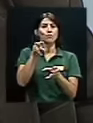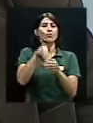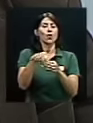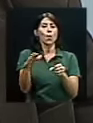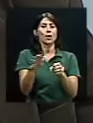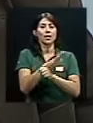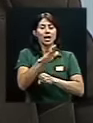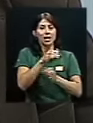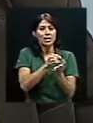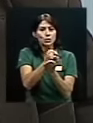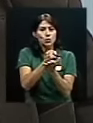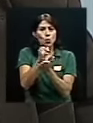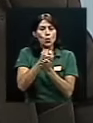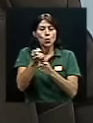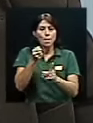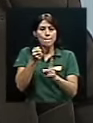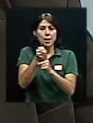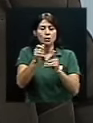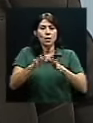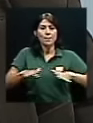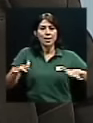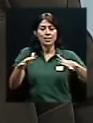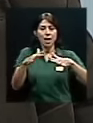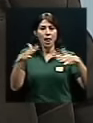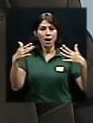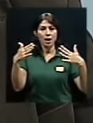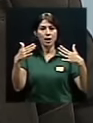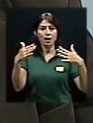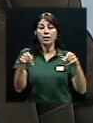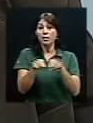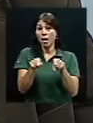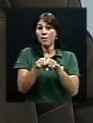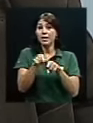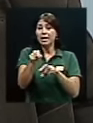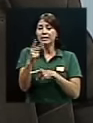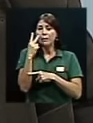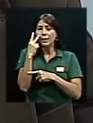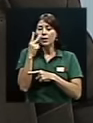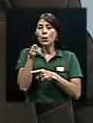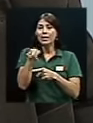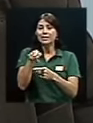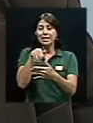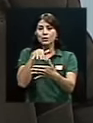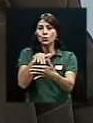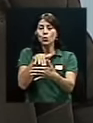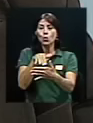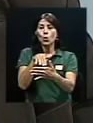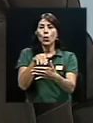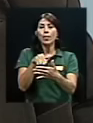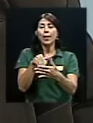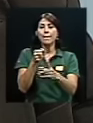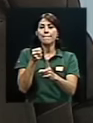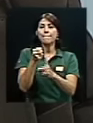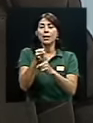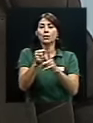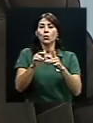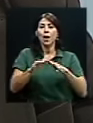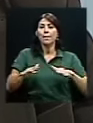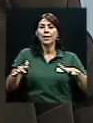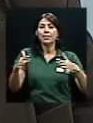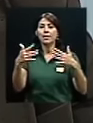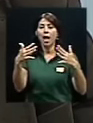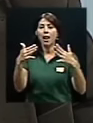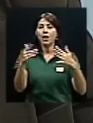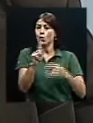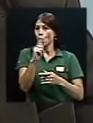ambiental. Me parece que incluso se está contemplando el espacio para que el estudio de impacto ambiental, en vez de ser un solo documento integrado, sea más